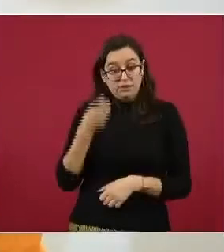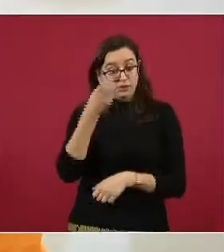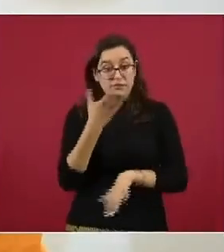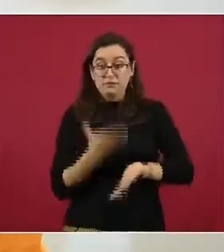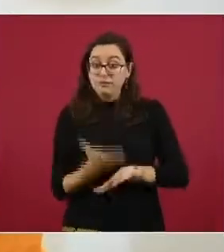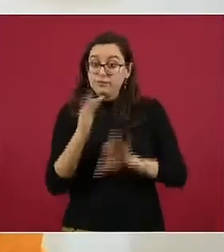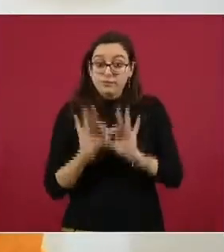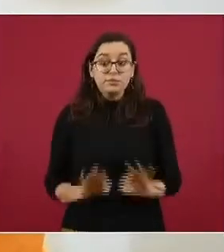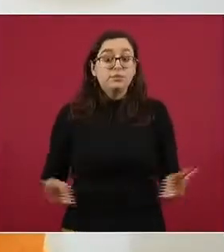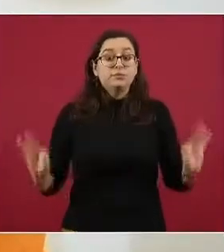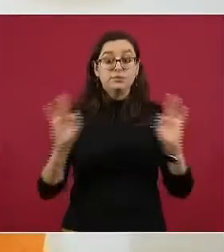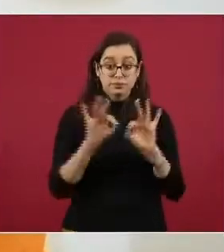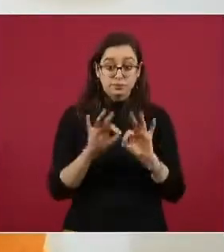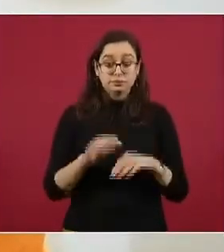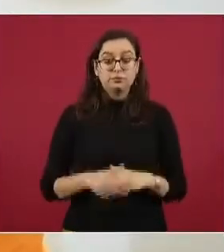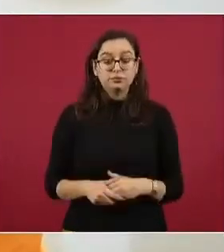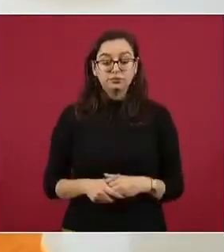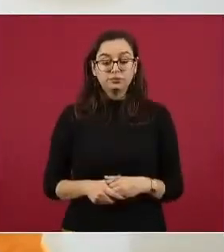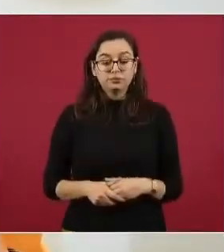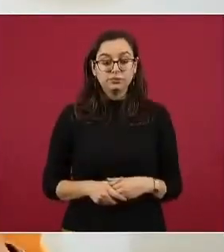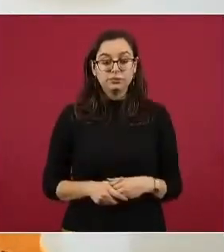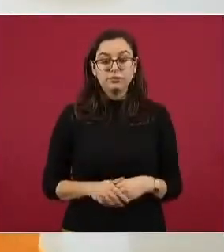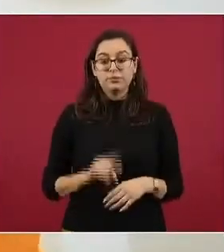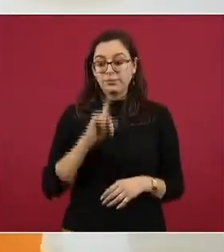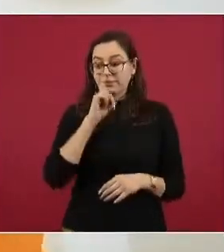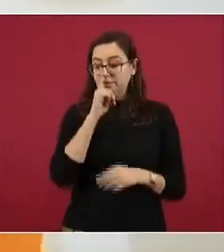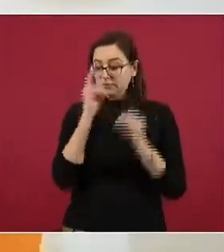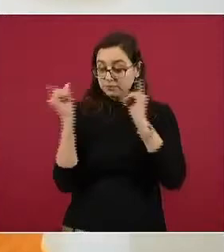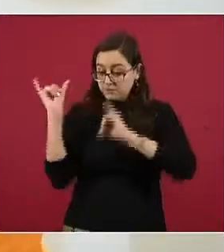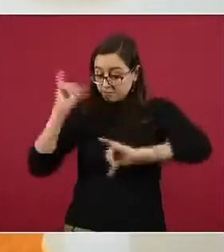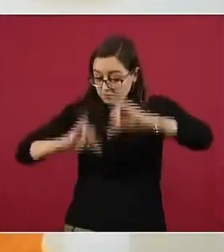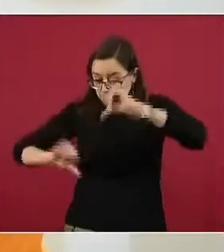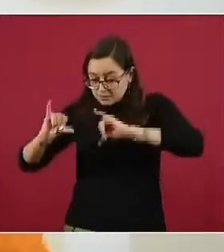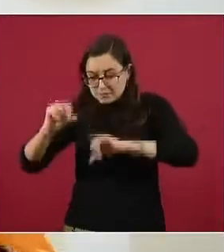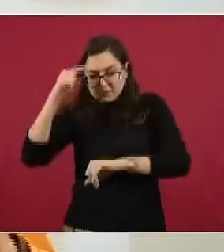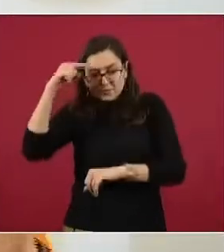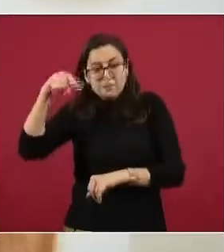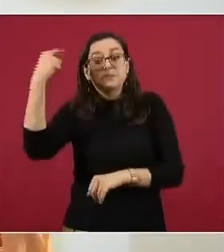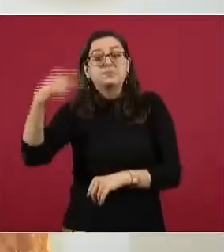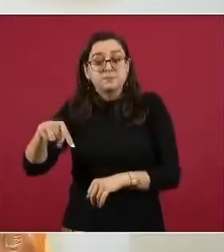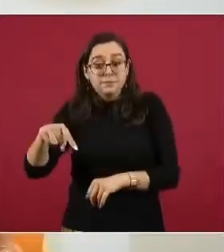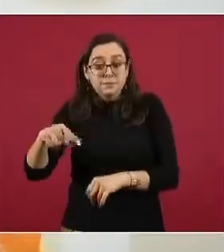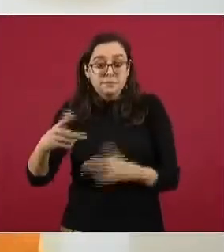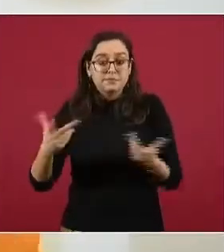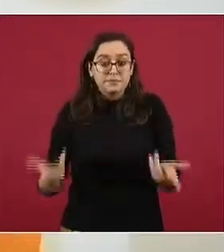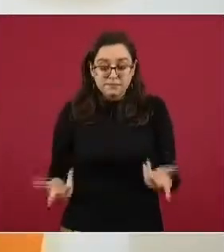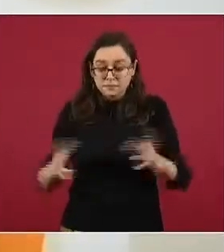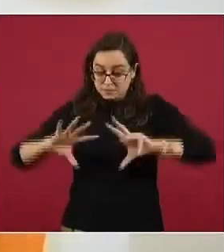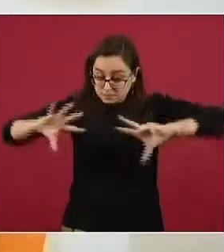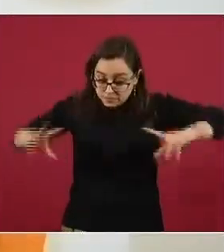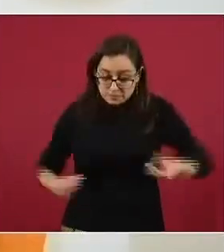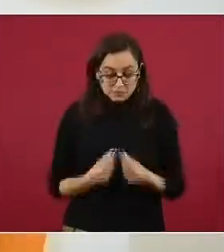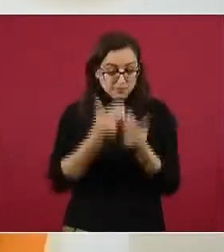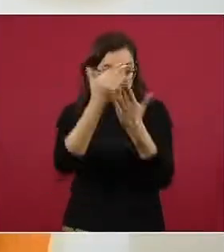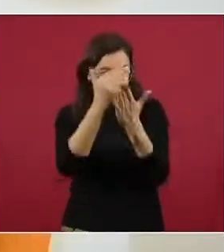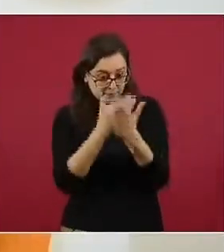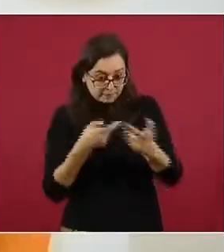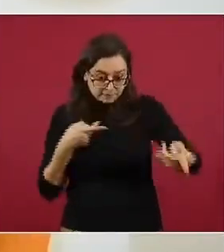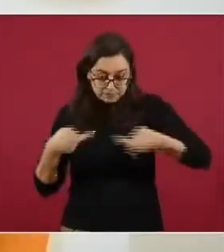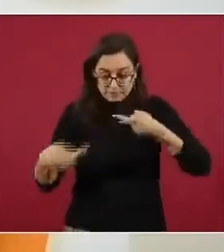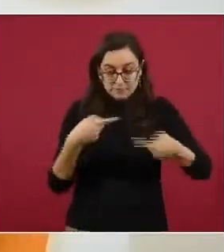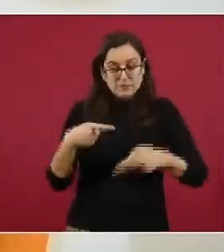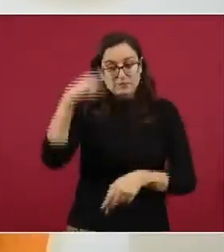fundamental. La prueba tiene el sentido de ser una herramienta en el conjunto de la estrategia global